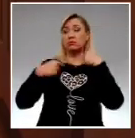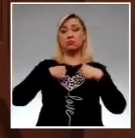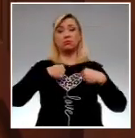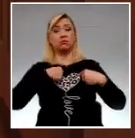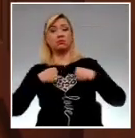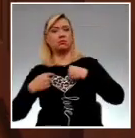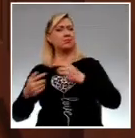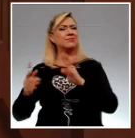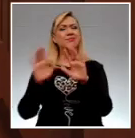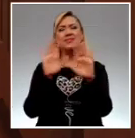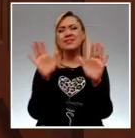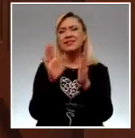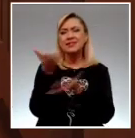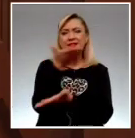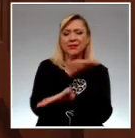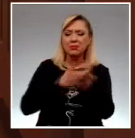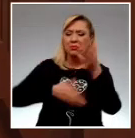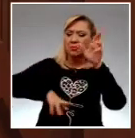y, sobre todo,